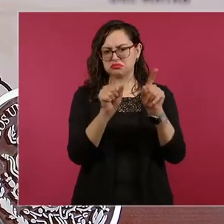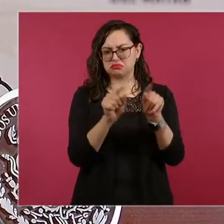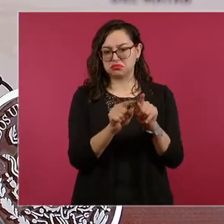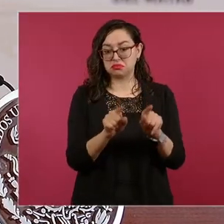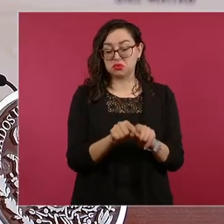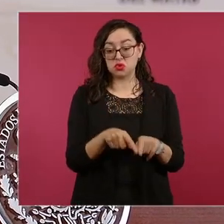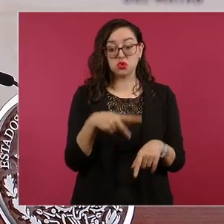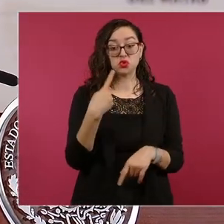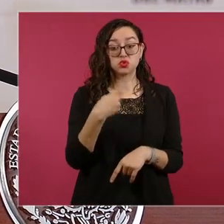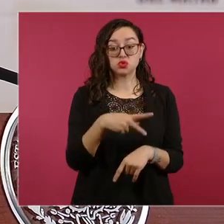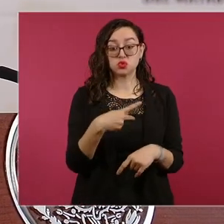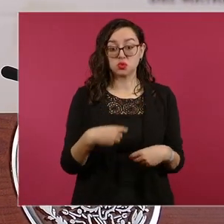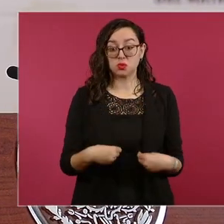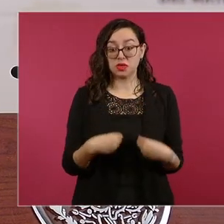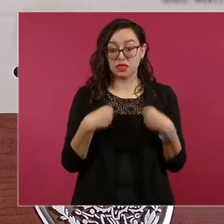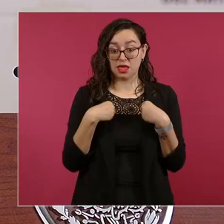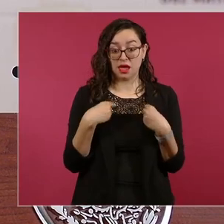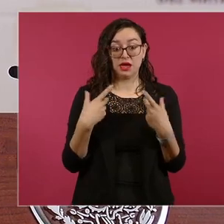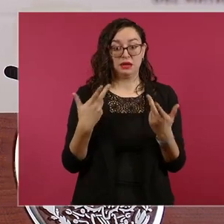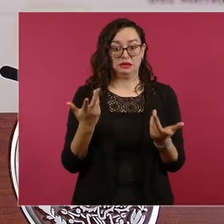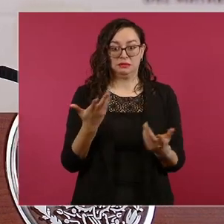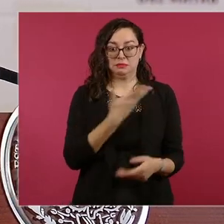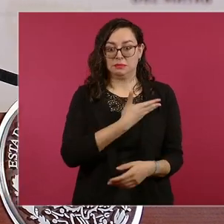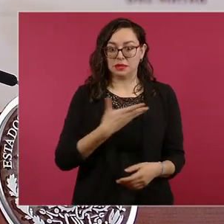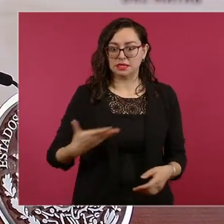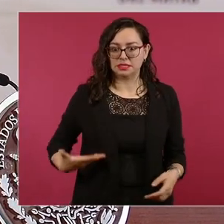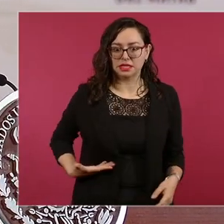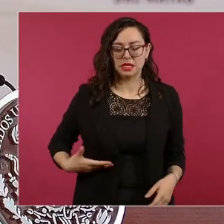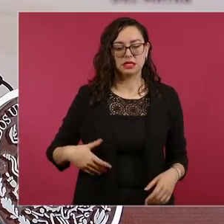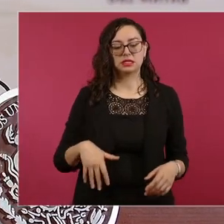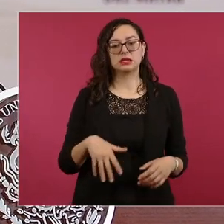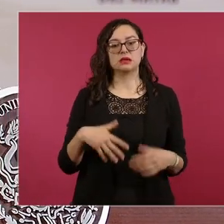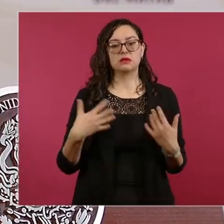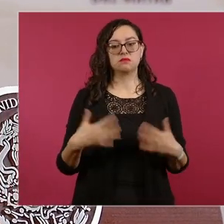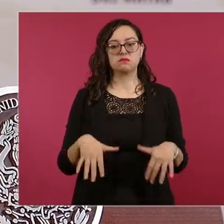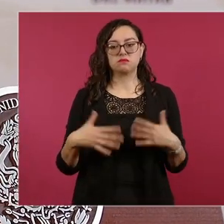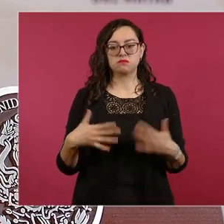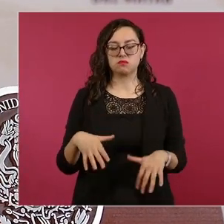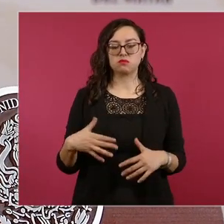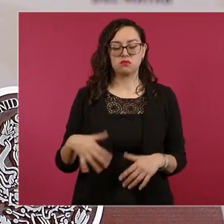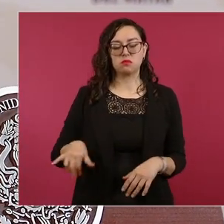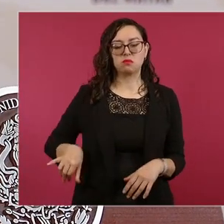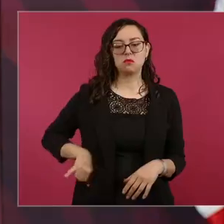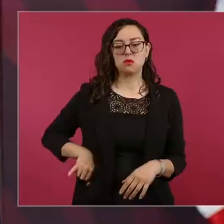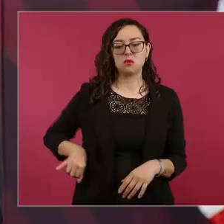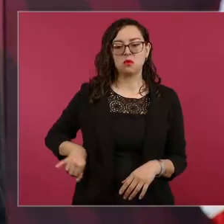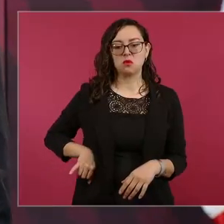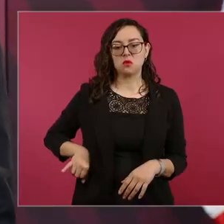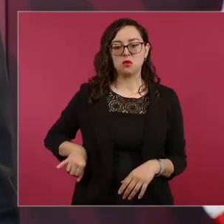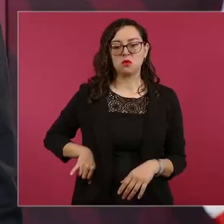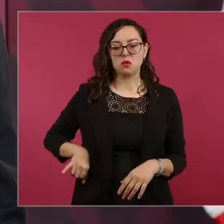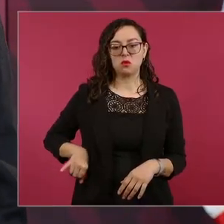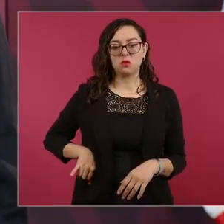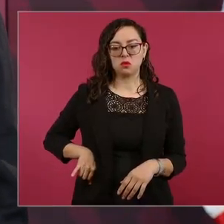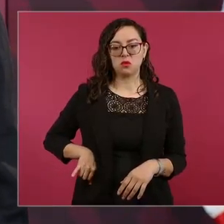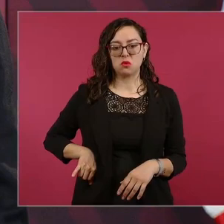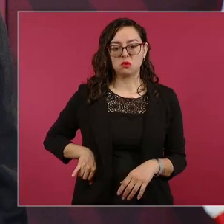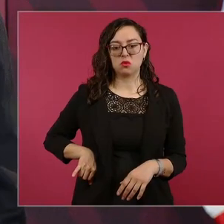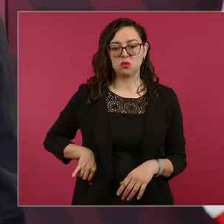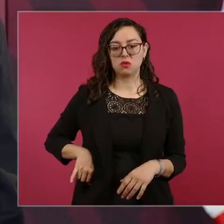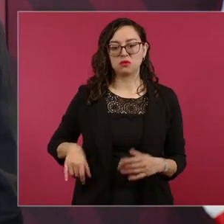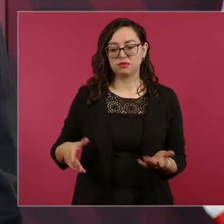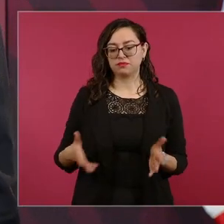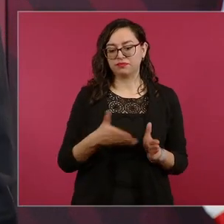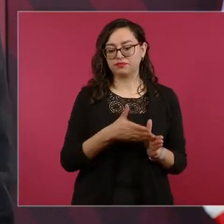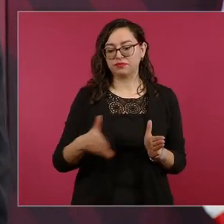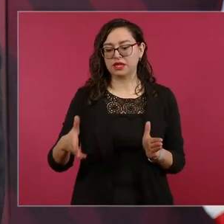desempeño como presidente, como hombre público, el mejor presidente de México del siglo